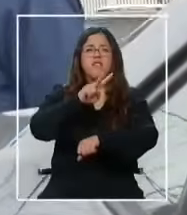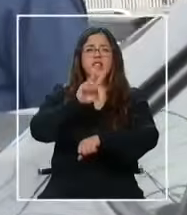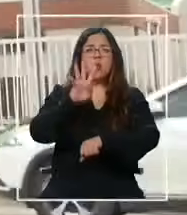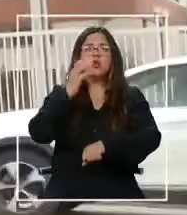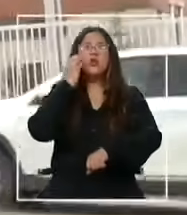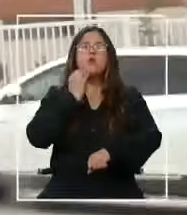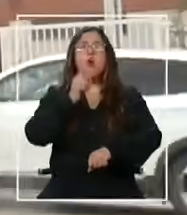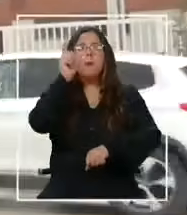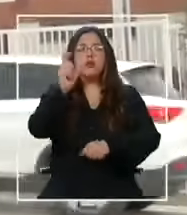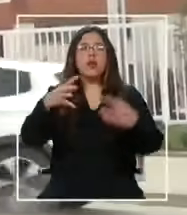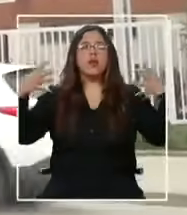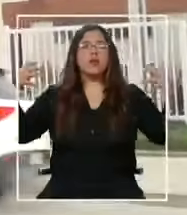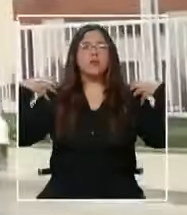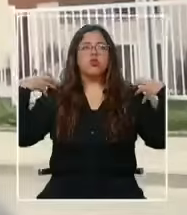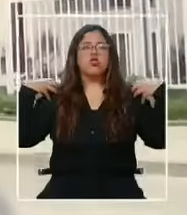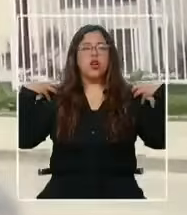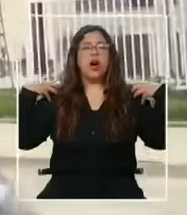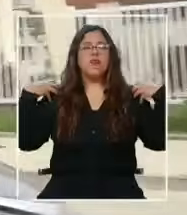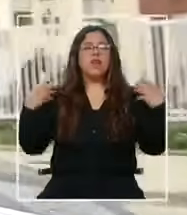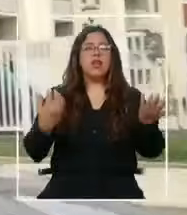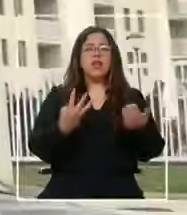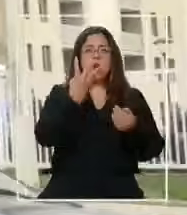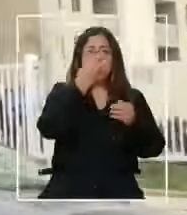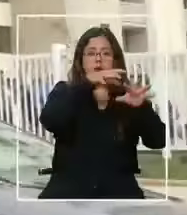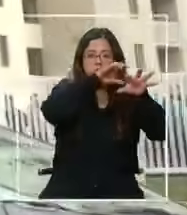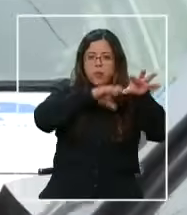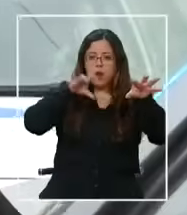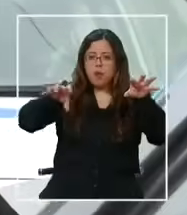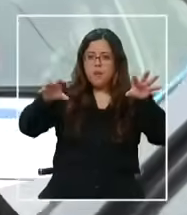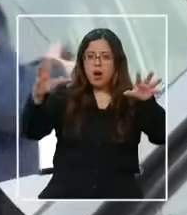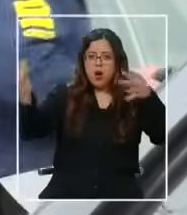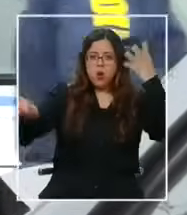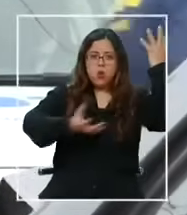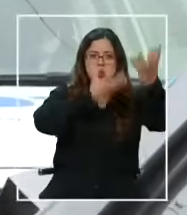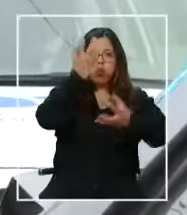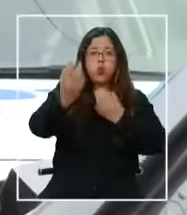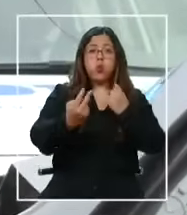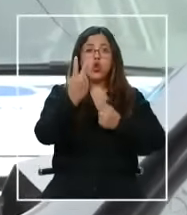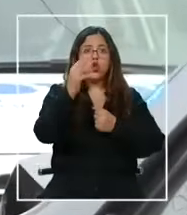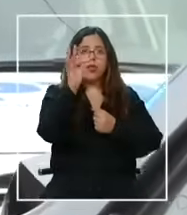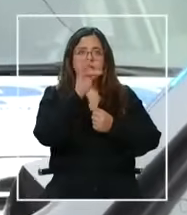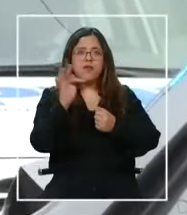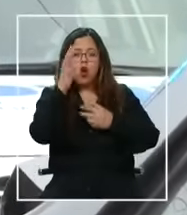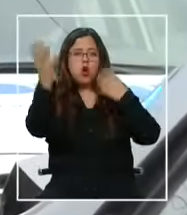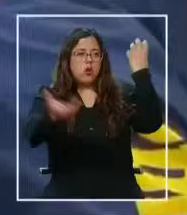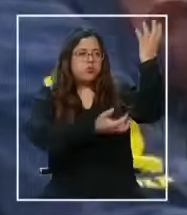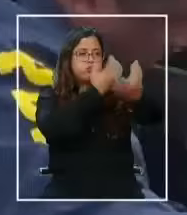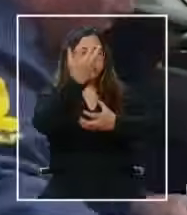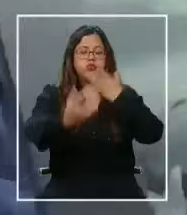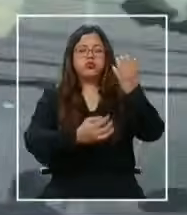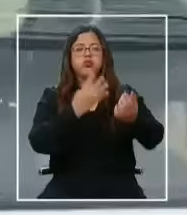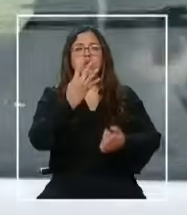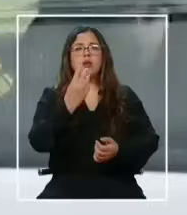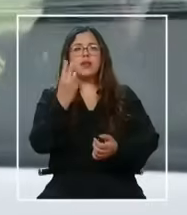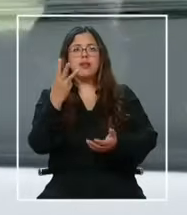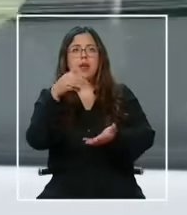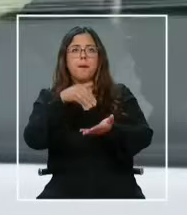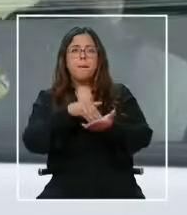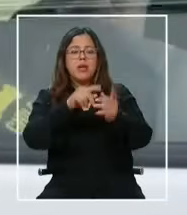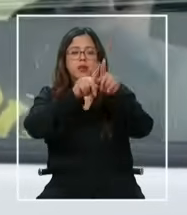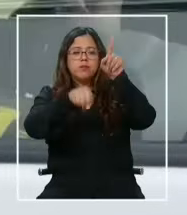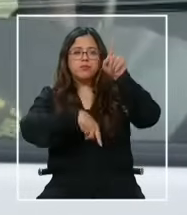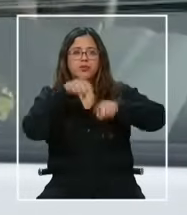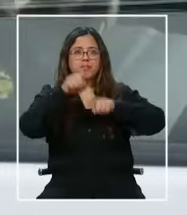mayo como presunto responsable material de los cuatro focos del siniestro que el 2 de febrero arrasó 43000 hectáreas de suelo